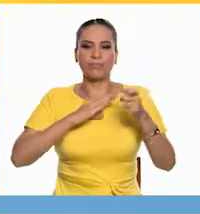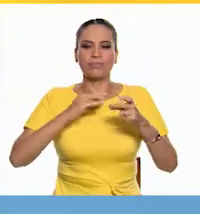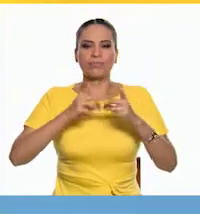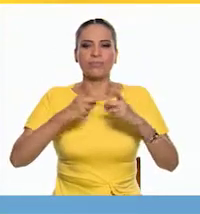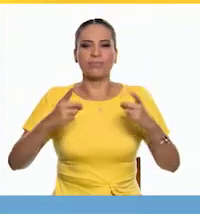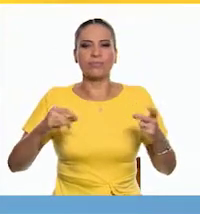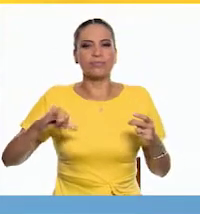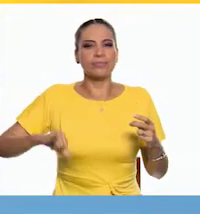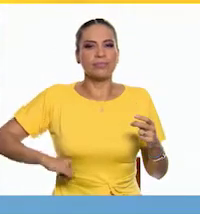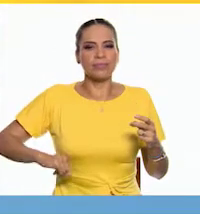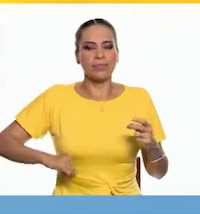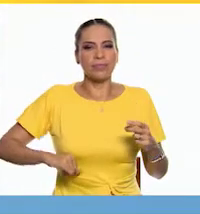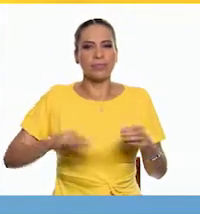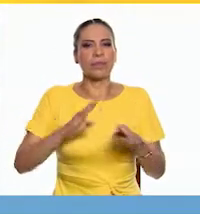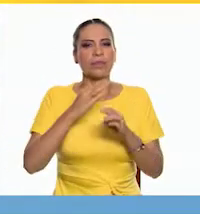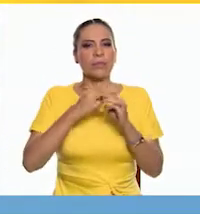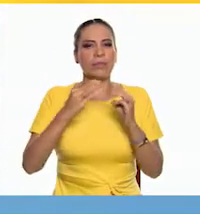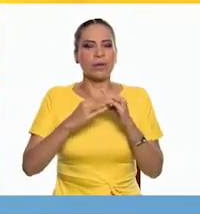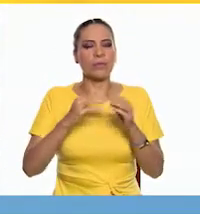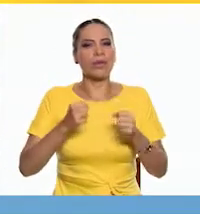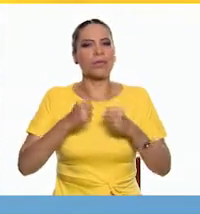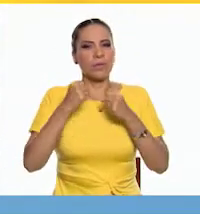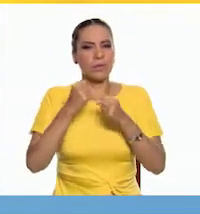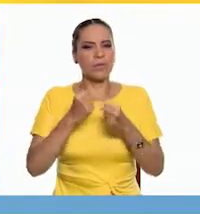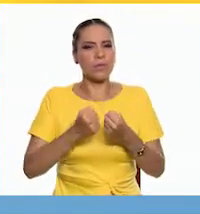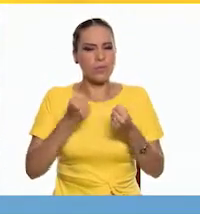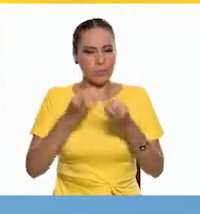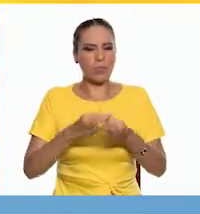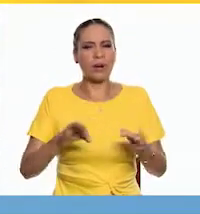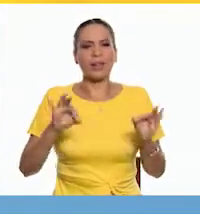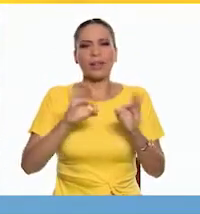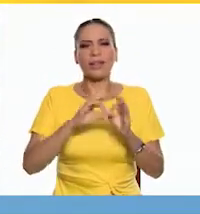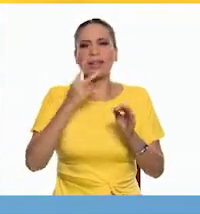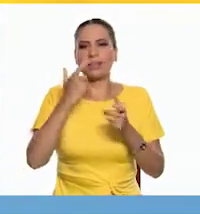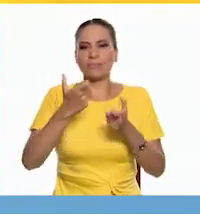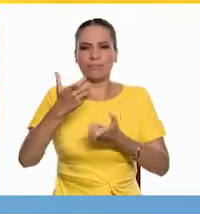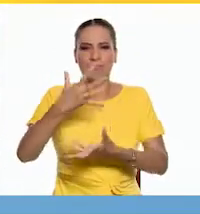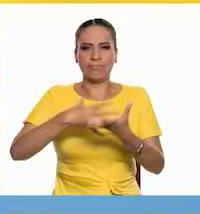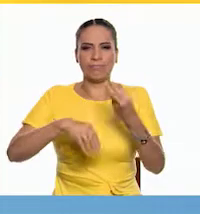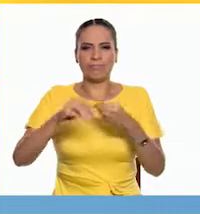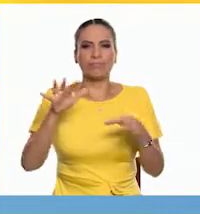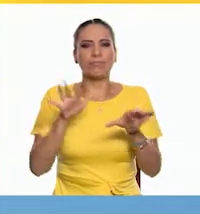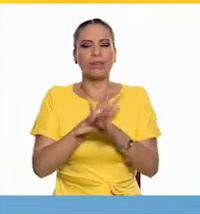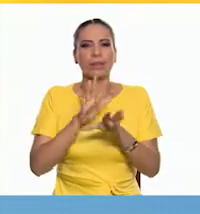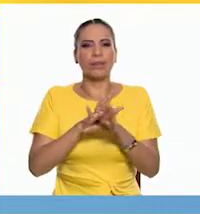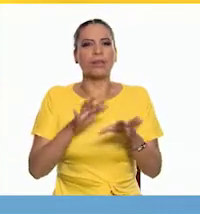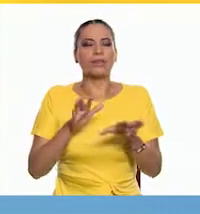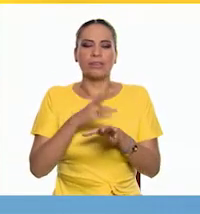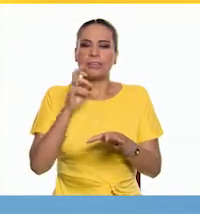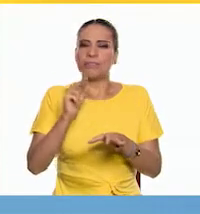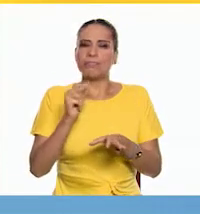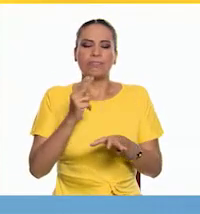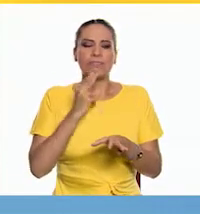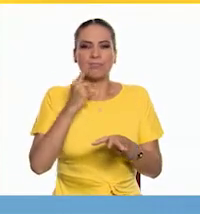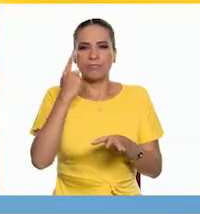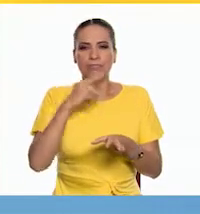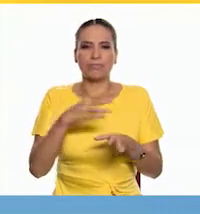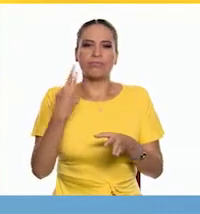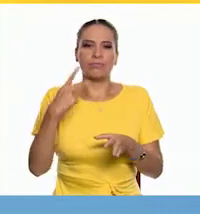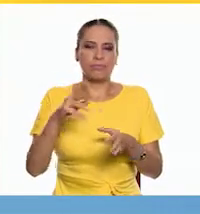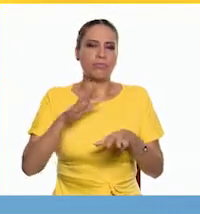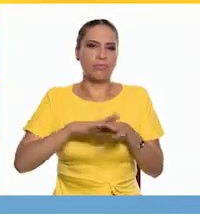sus intereses materiales y aumentar sus riquezas. Las reformas trajeron cambios que no eran convenientes para la